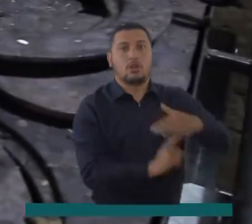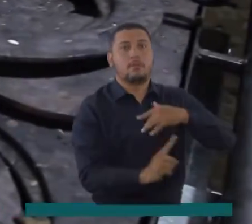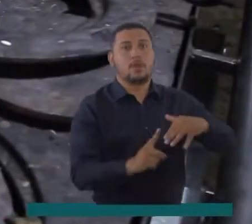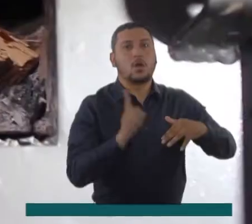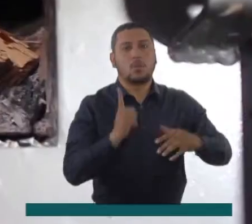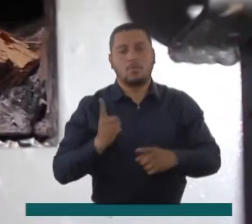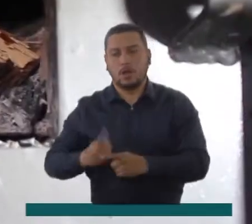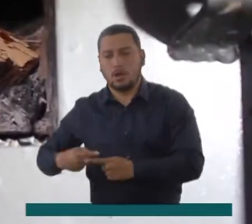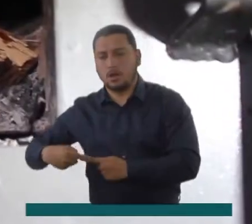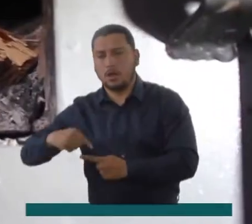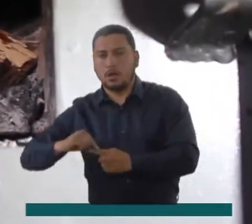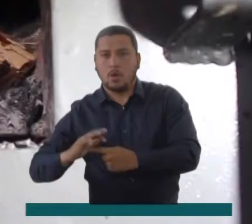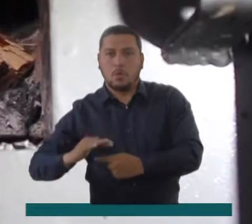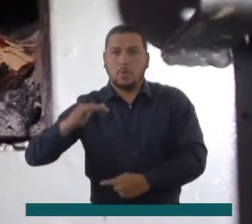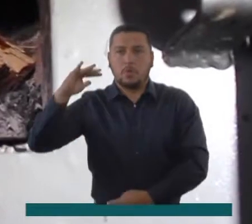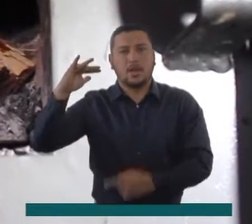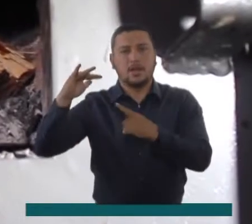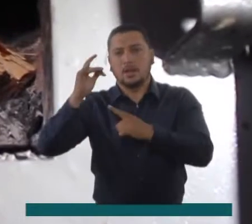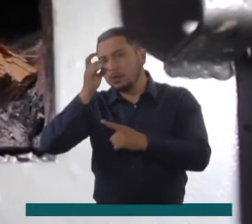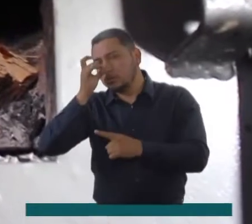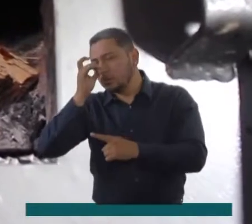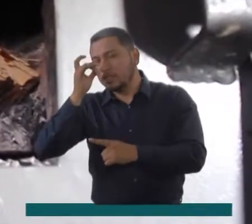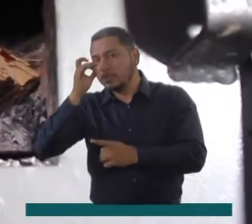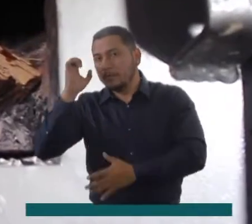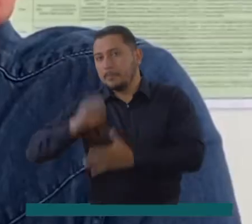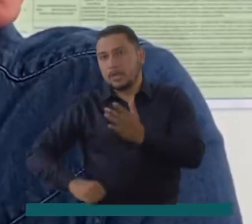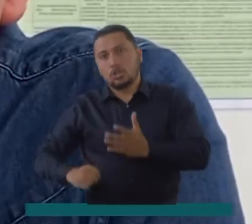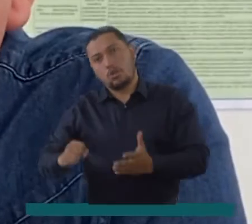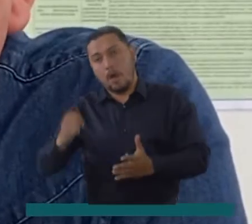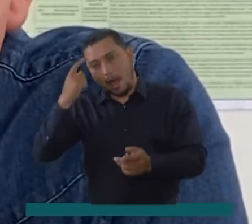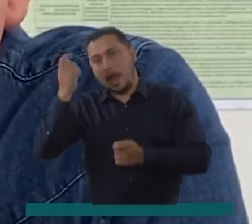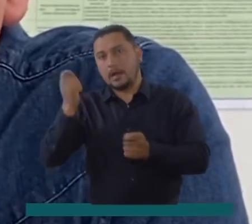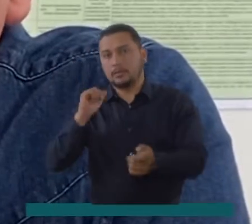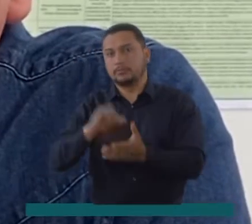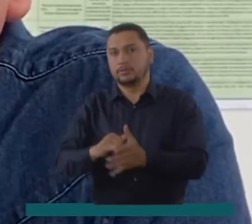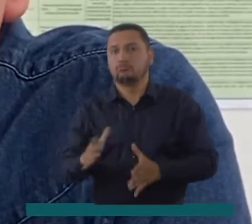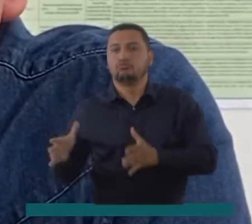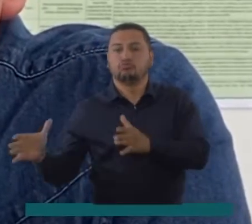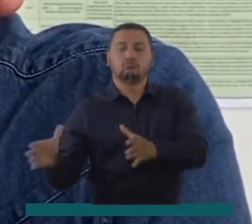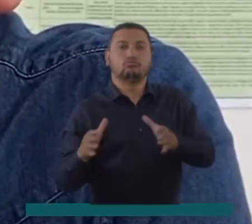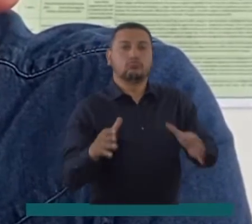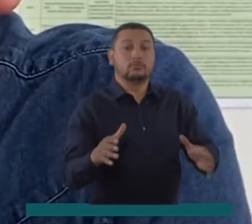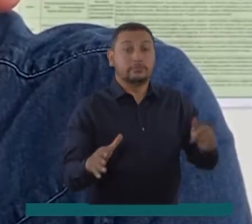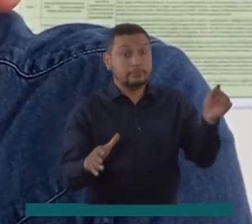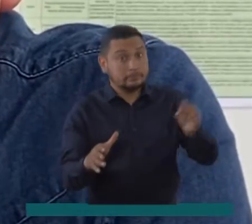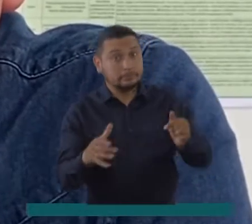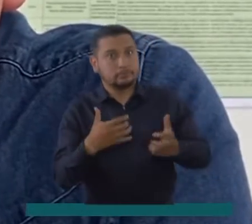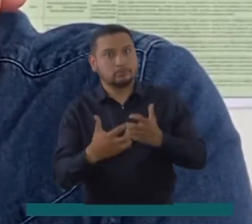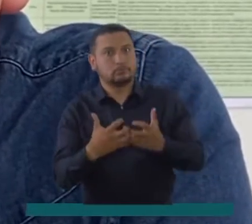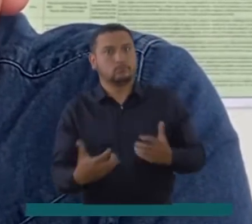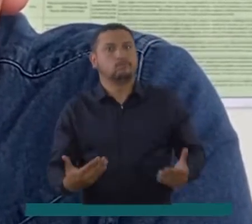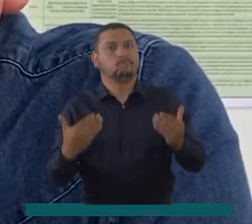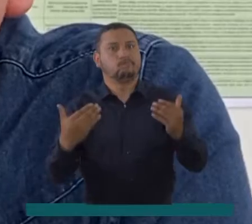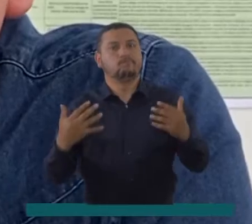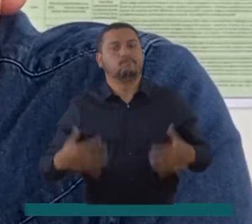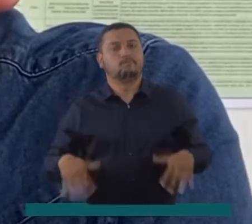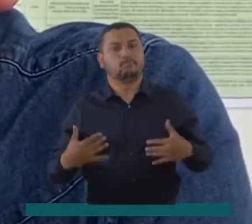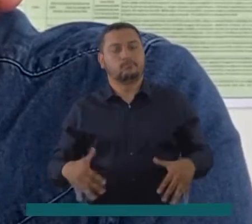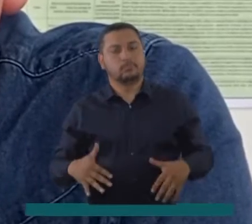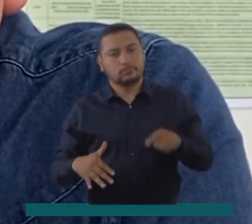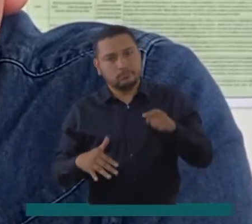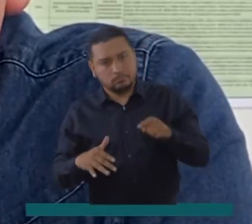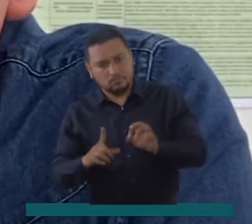ambiental que genera el uso de la leña únicamente. Y gracias a su sistema eficiente se generan